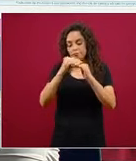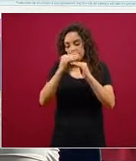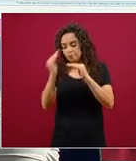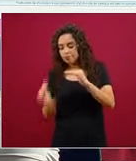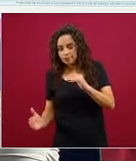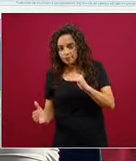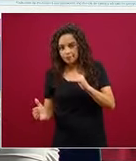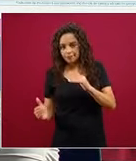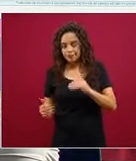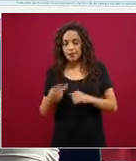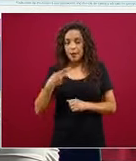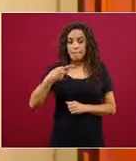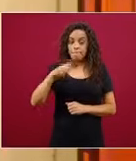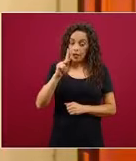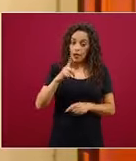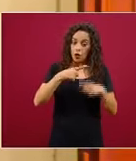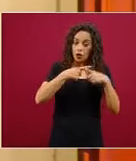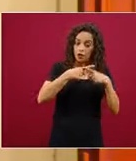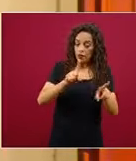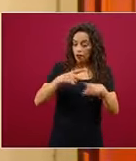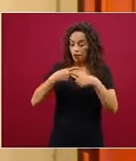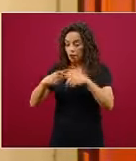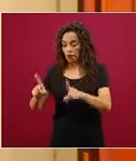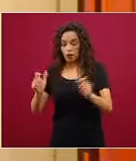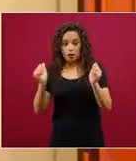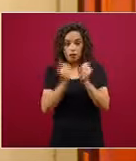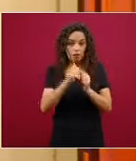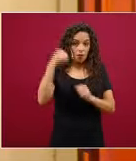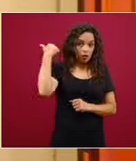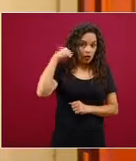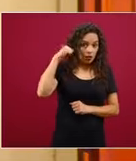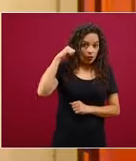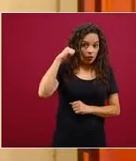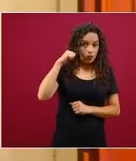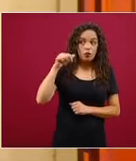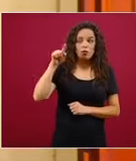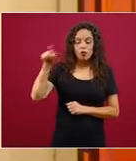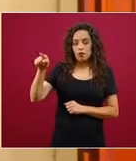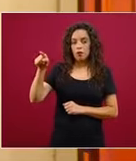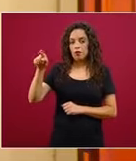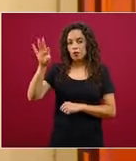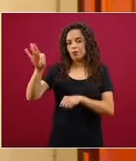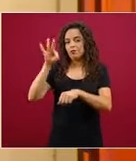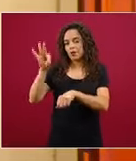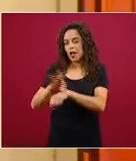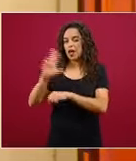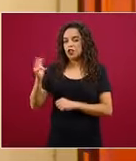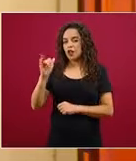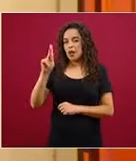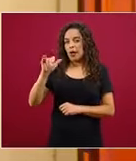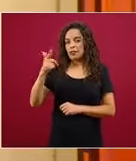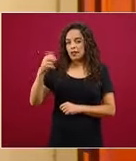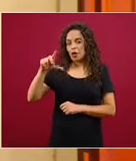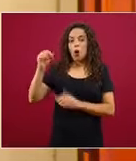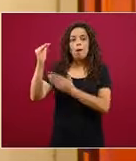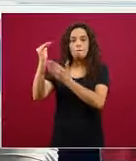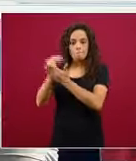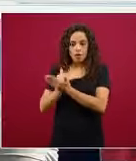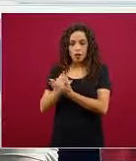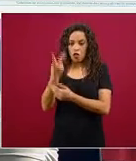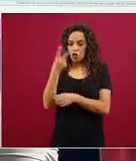caso, o a diferencia de lo que veíamos en Acapulco, Chilpancingo cae, pero nuevamente en las últimas dos semanas volvemos a